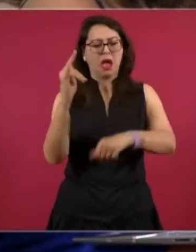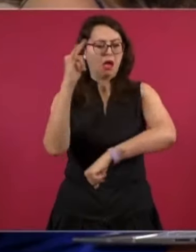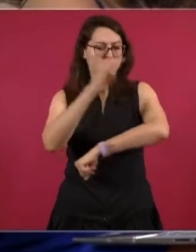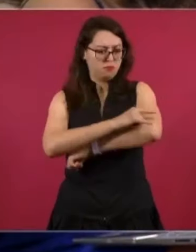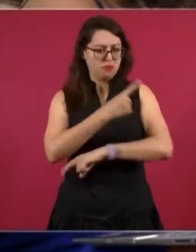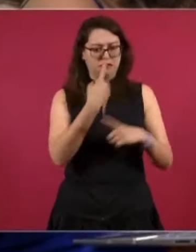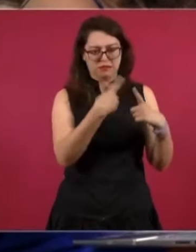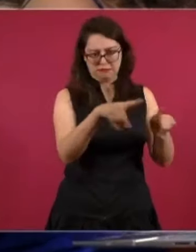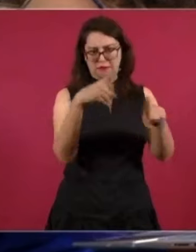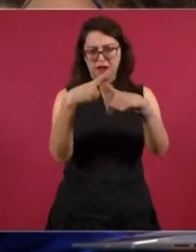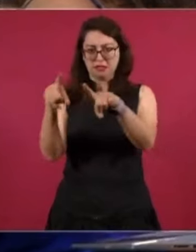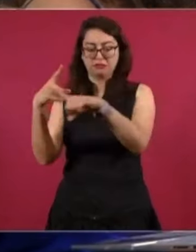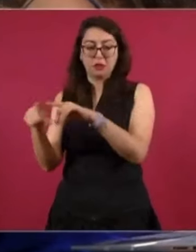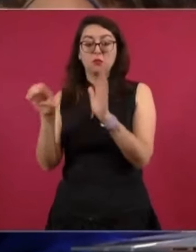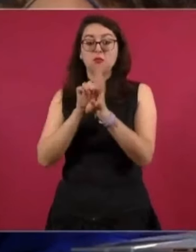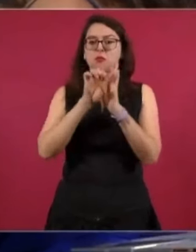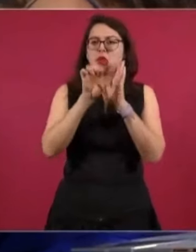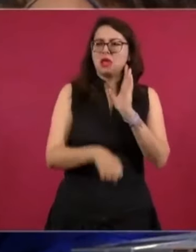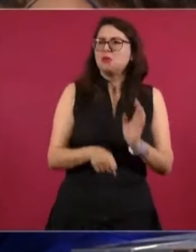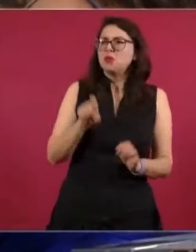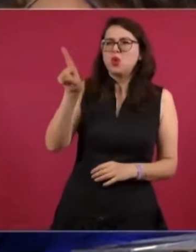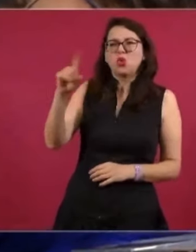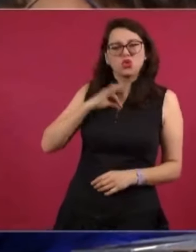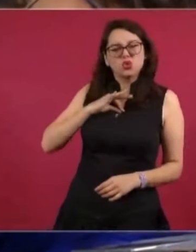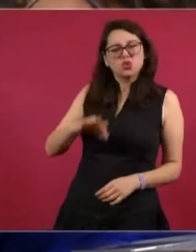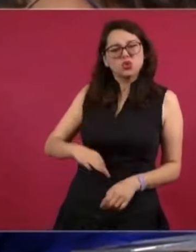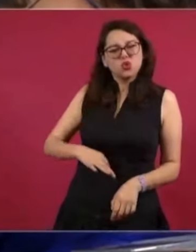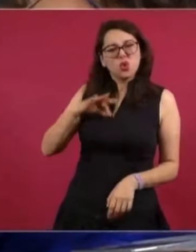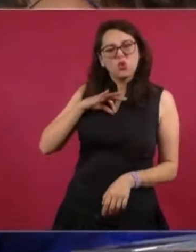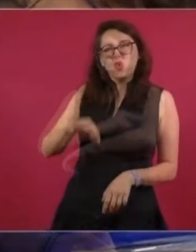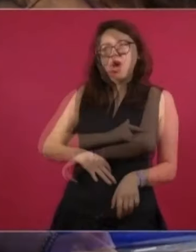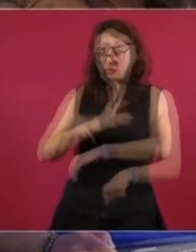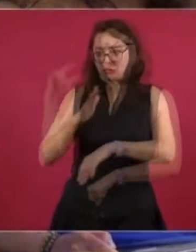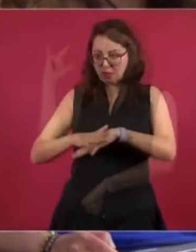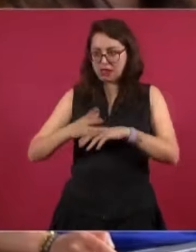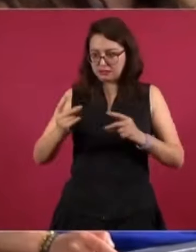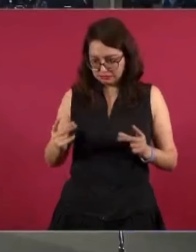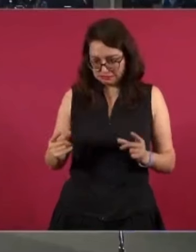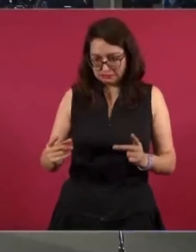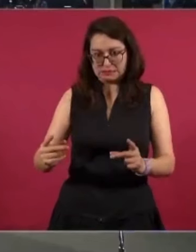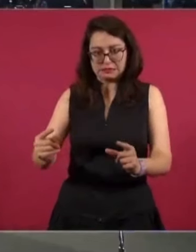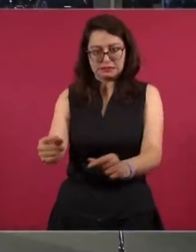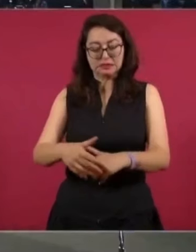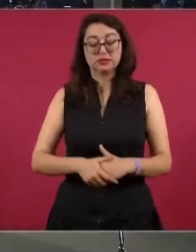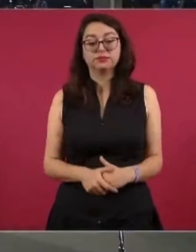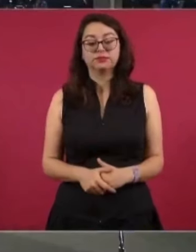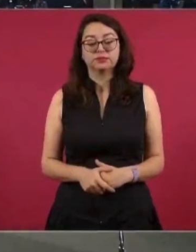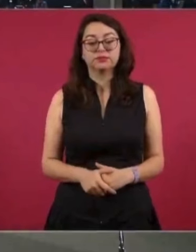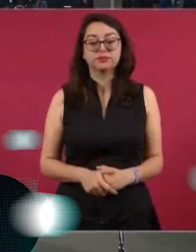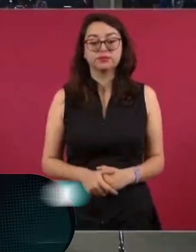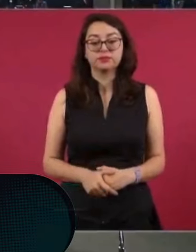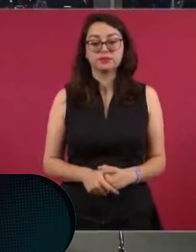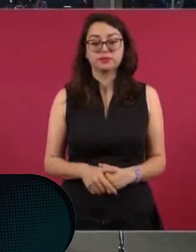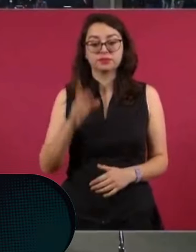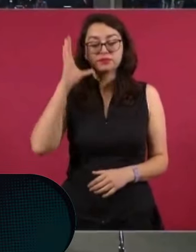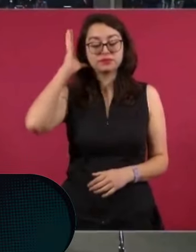sido subutilizado durante mucho tiempo también por, pues, por las aerolíneas? Y... Sí, estamos llegando a un acuerdo